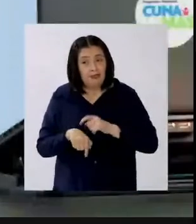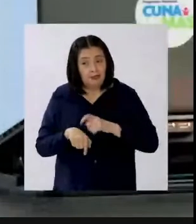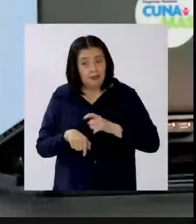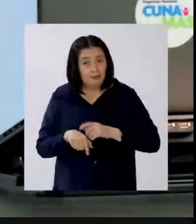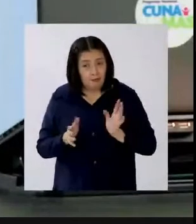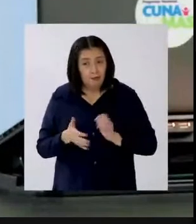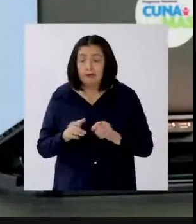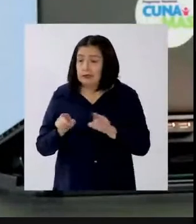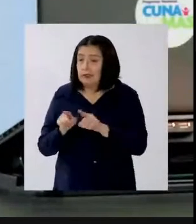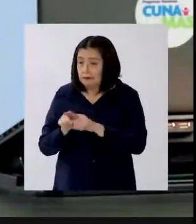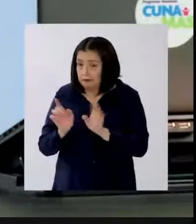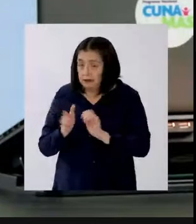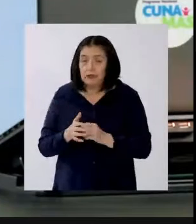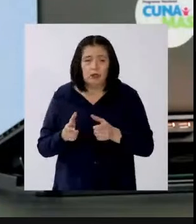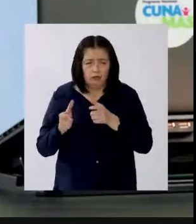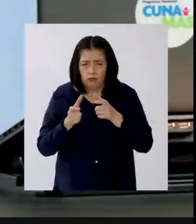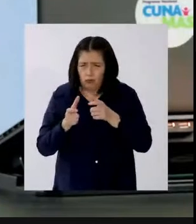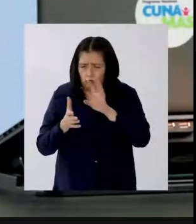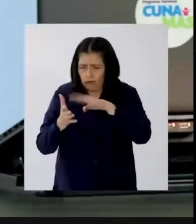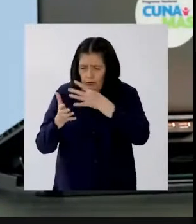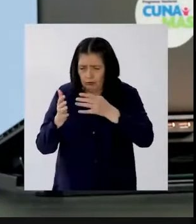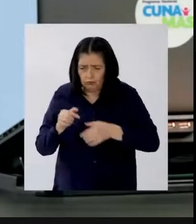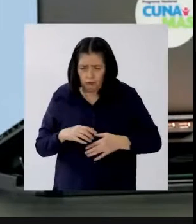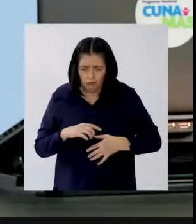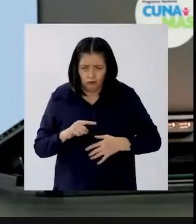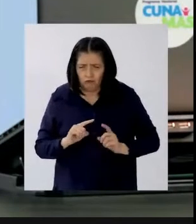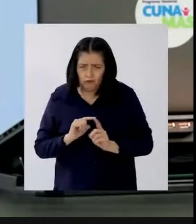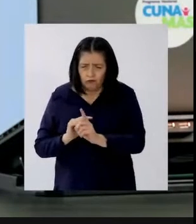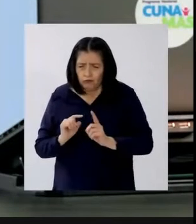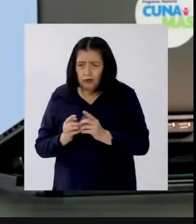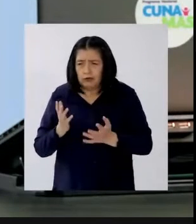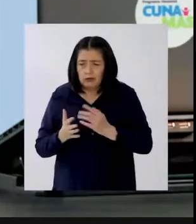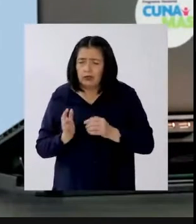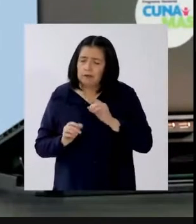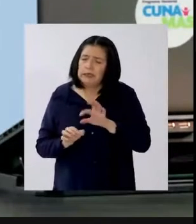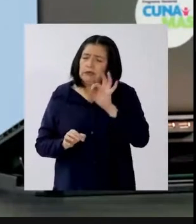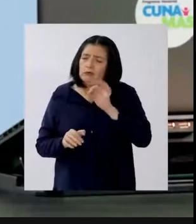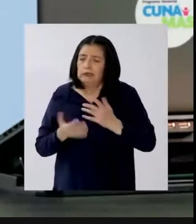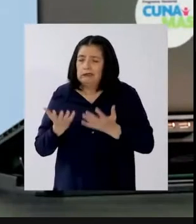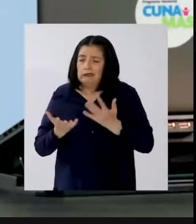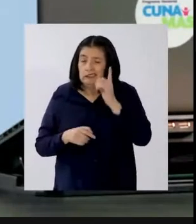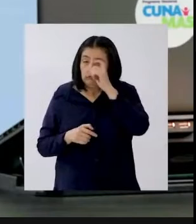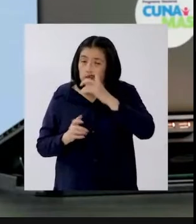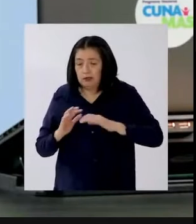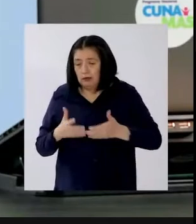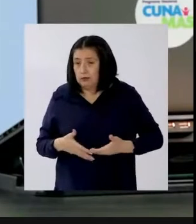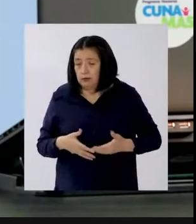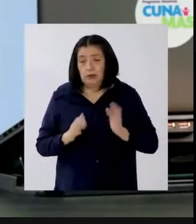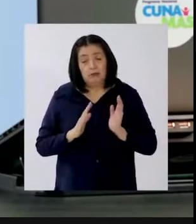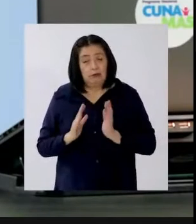proceso. Además, los controles permiten detectar a tiempo posibles complicaciones del embarazo y